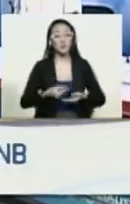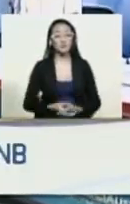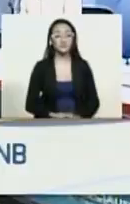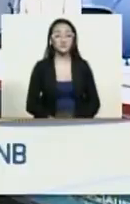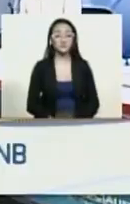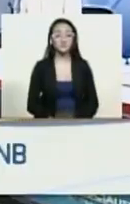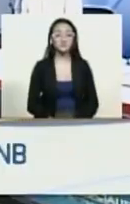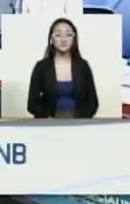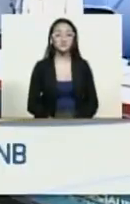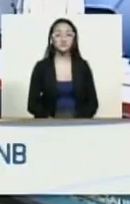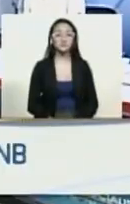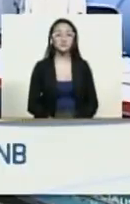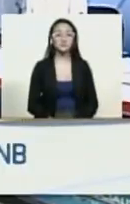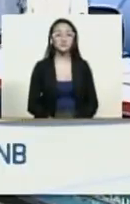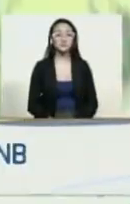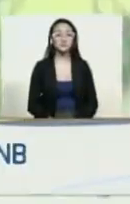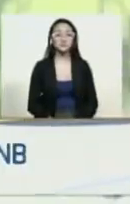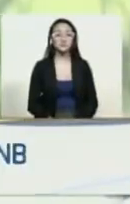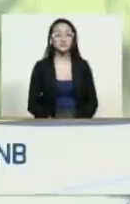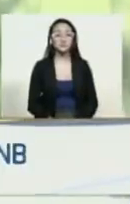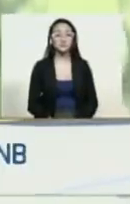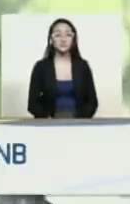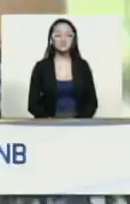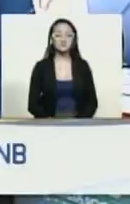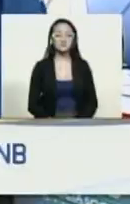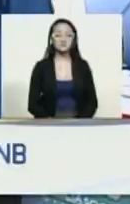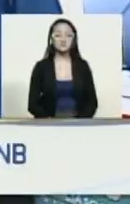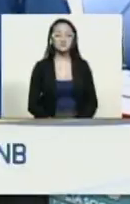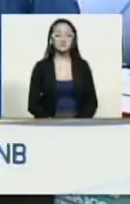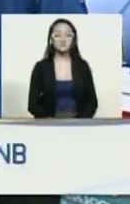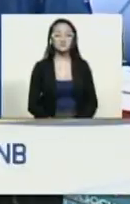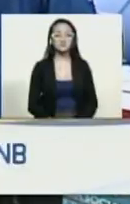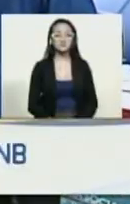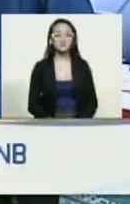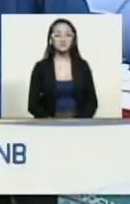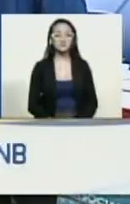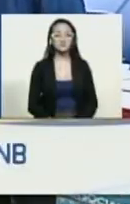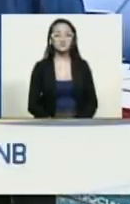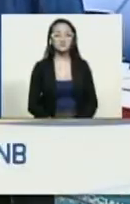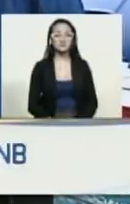bandera invicta de la revolución y de la patria bolivariana. Adelante. Así es.